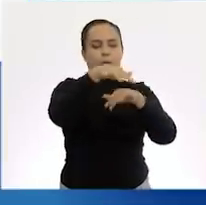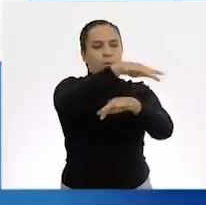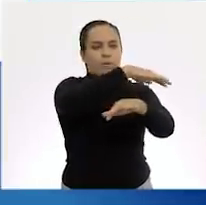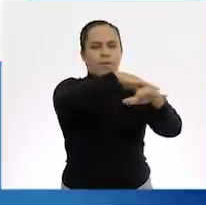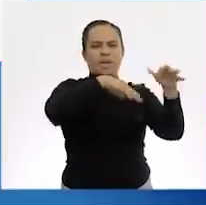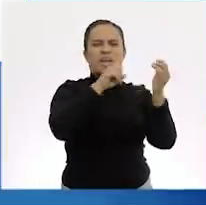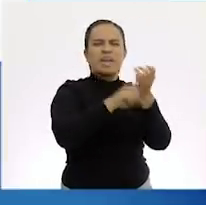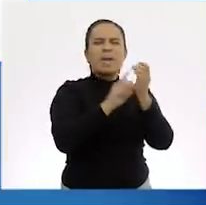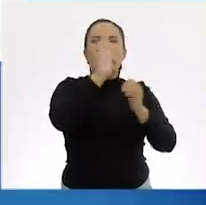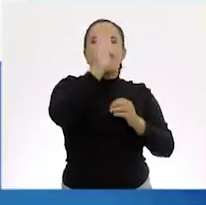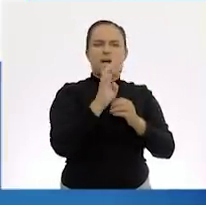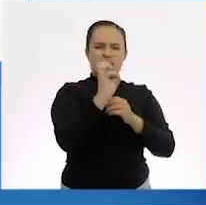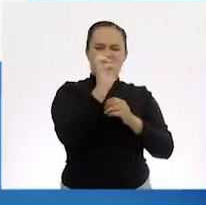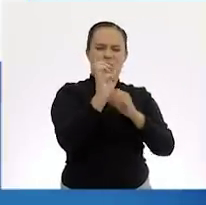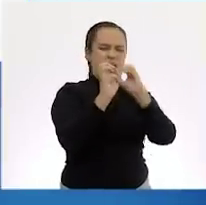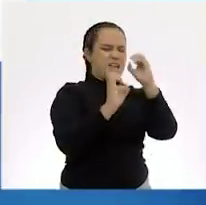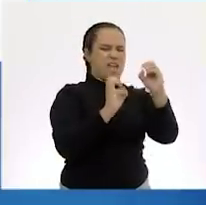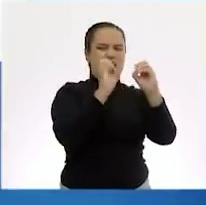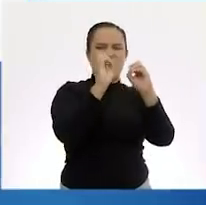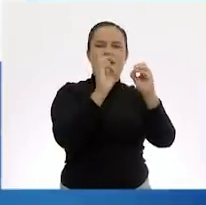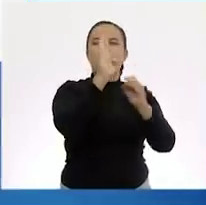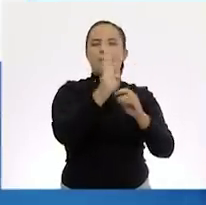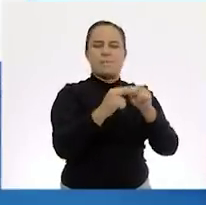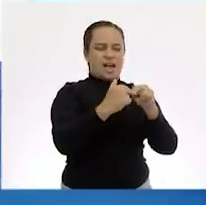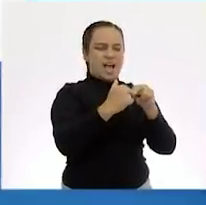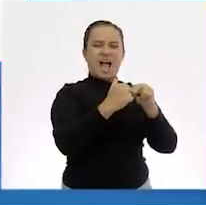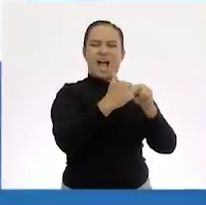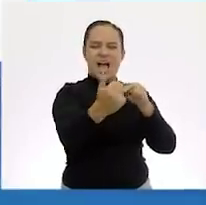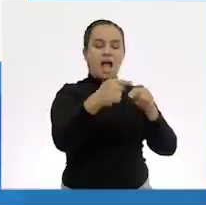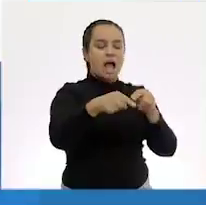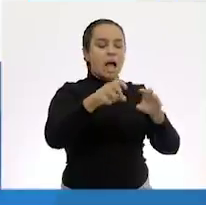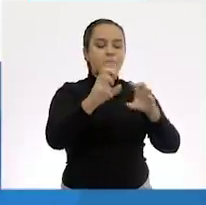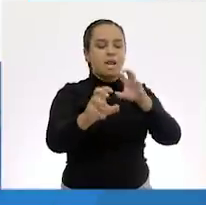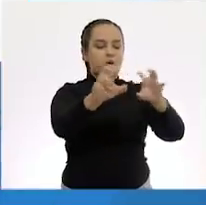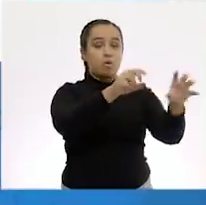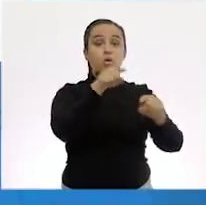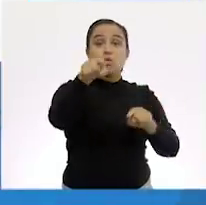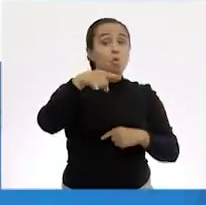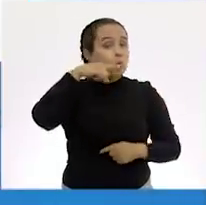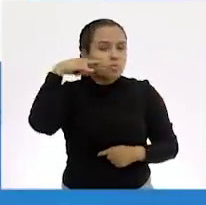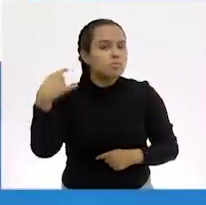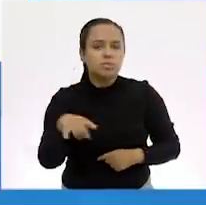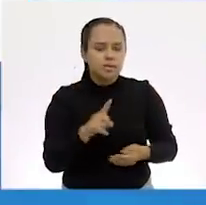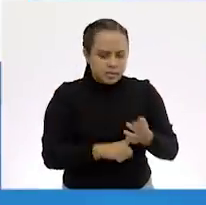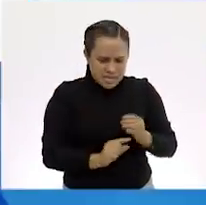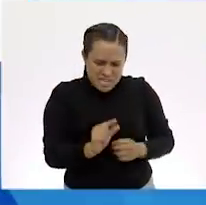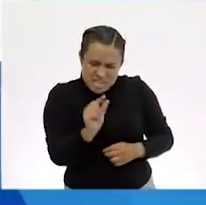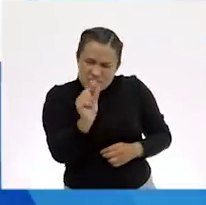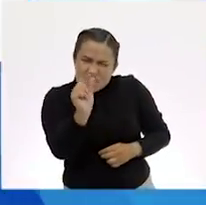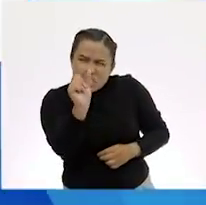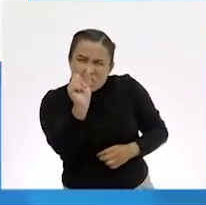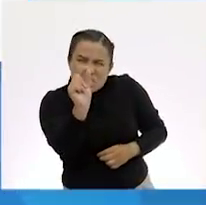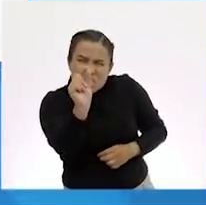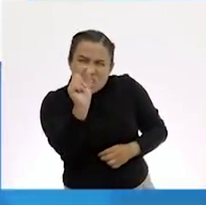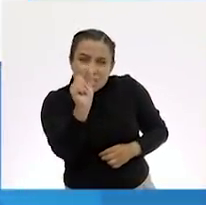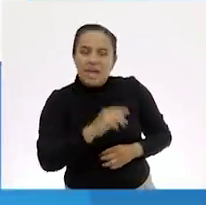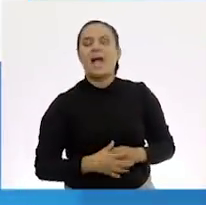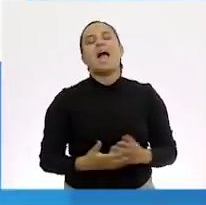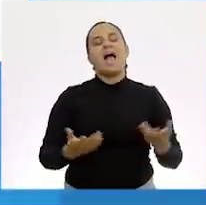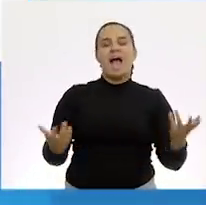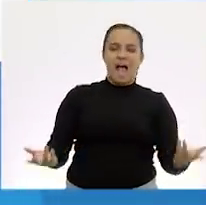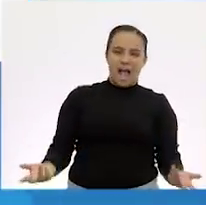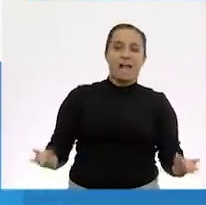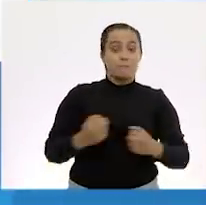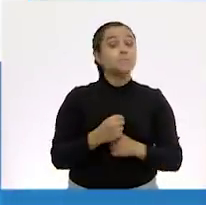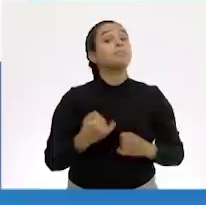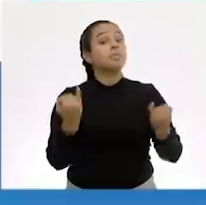son como pelotitas, como si estuvieras en una alberca de pelotas, pero tú no las ves porque son muy pequeñas. Ah, ya Y decía yo. el